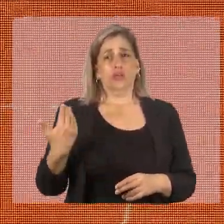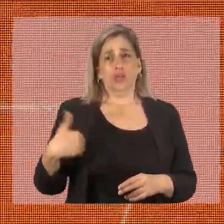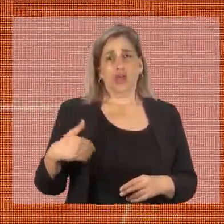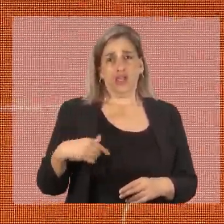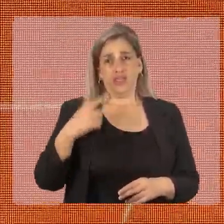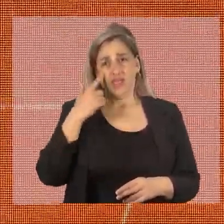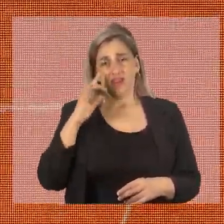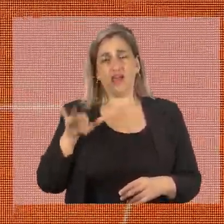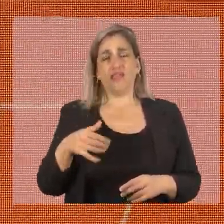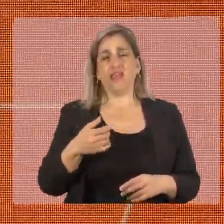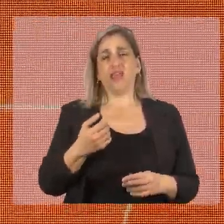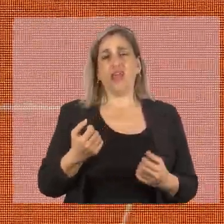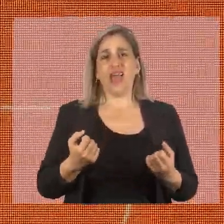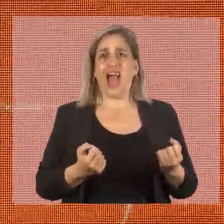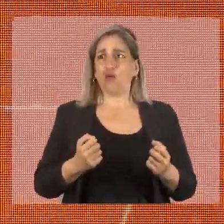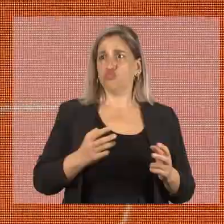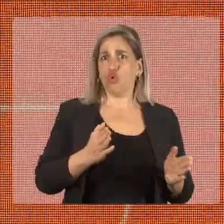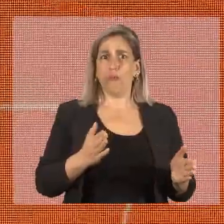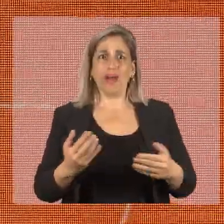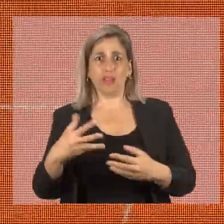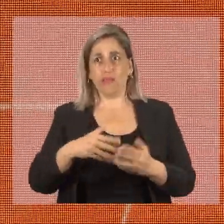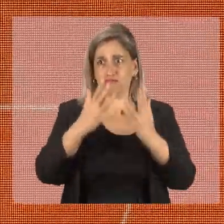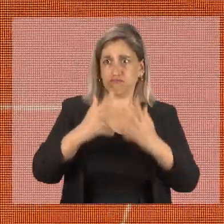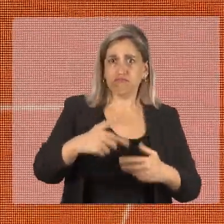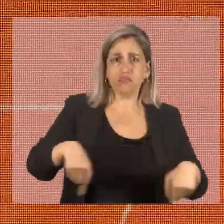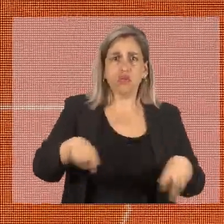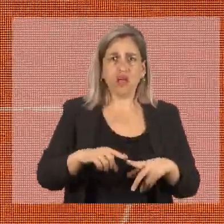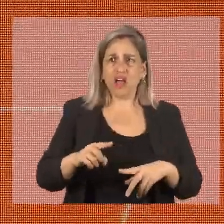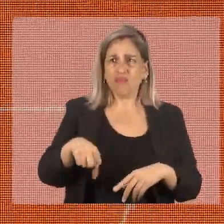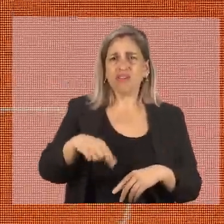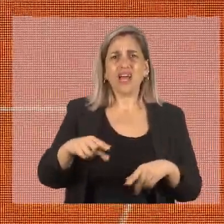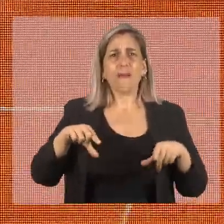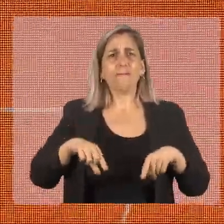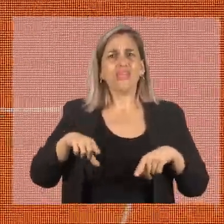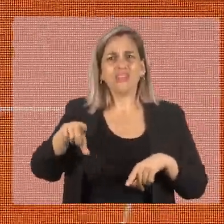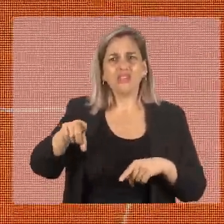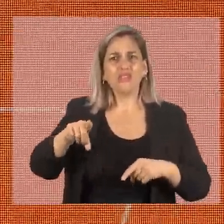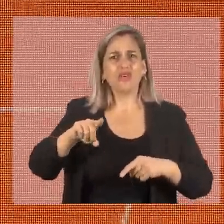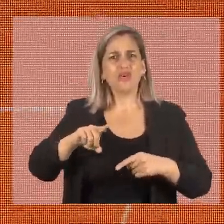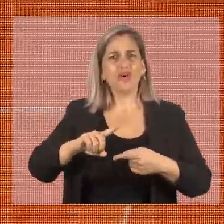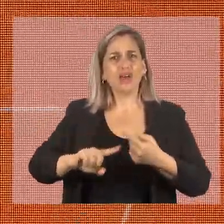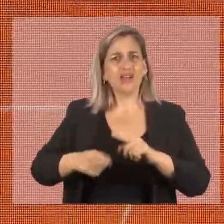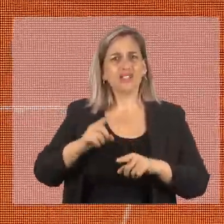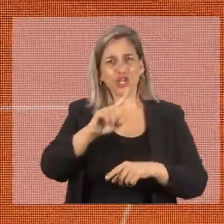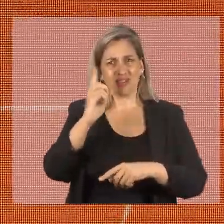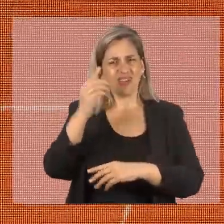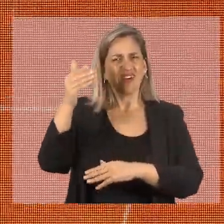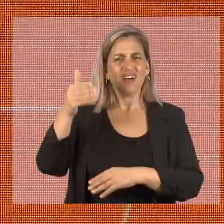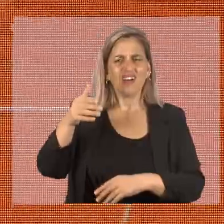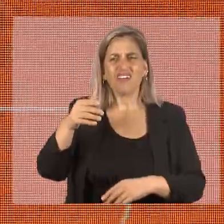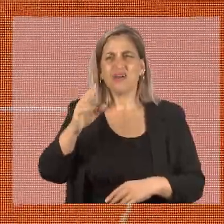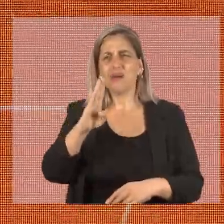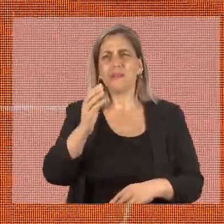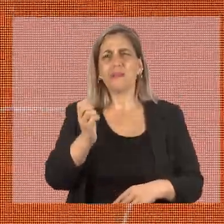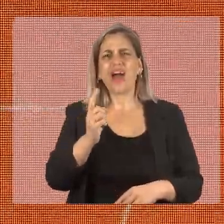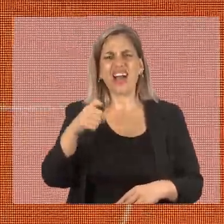el tema de autopartes. ¿Está Paganini acá, no? Bueno, no te escucho igual de acá, así que haceme así o